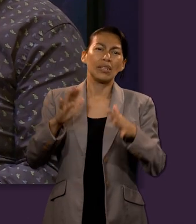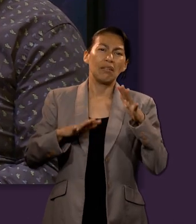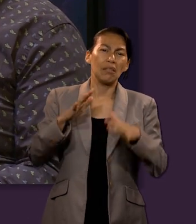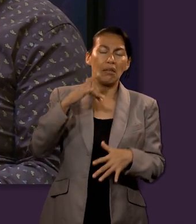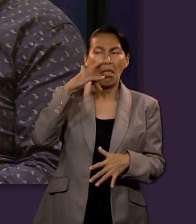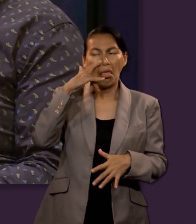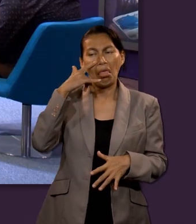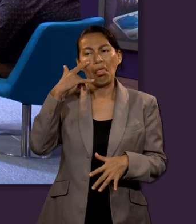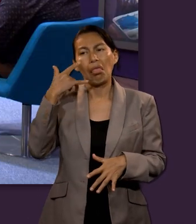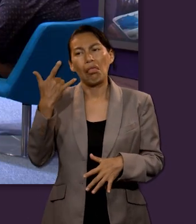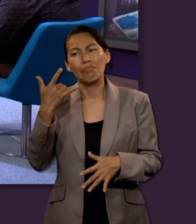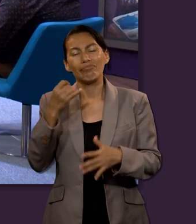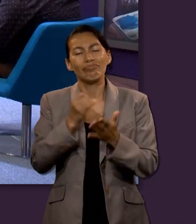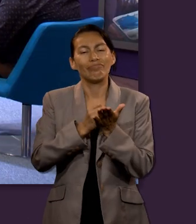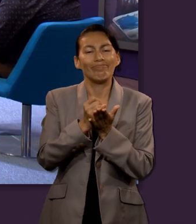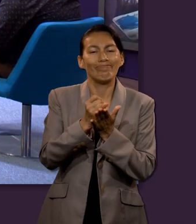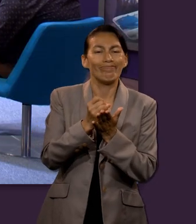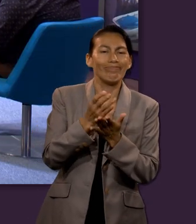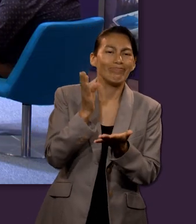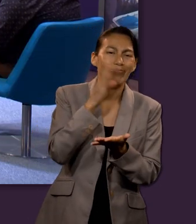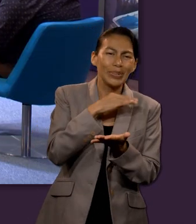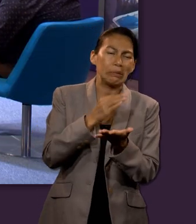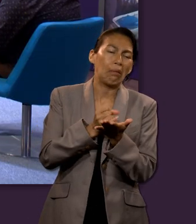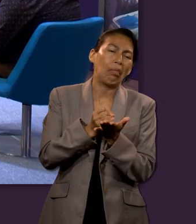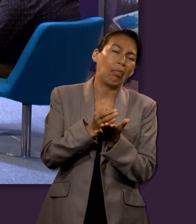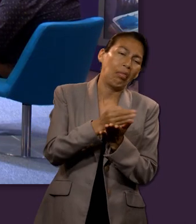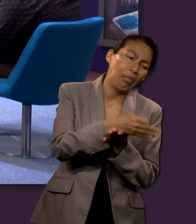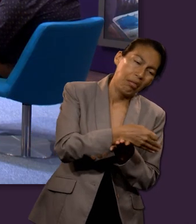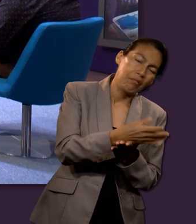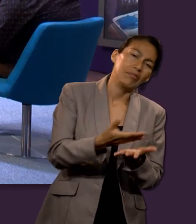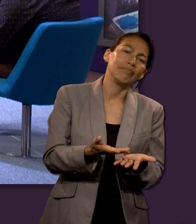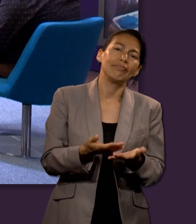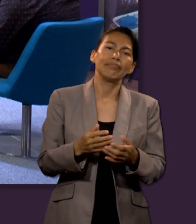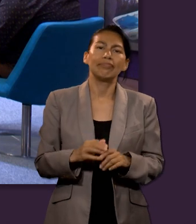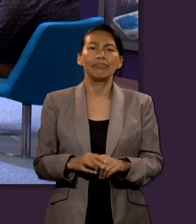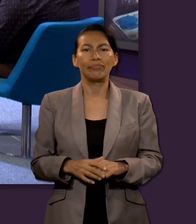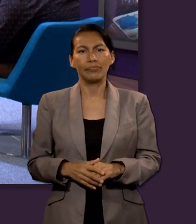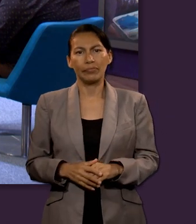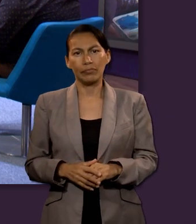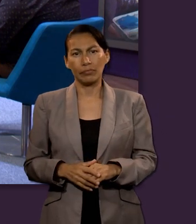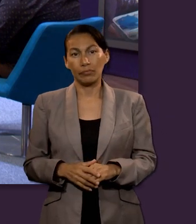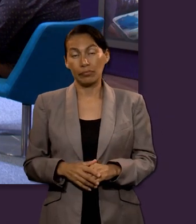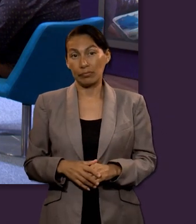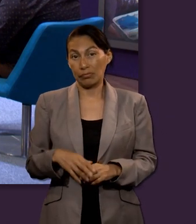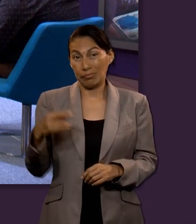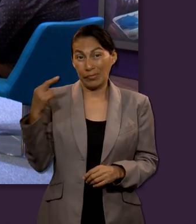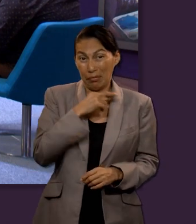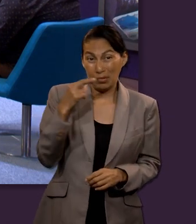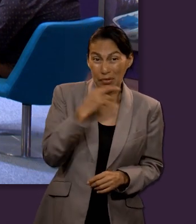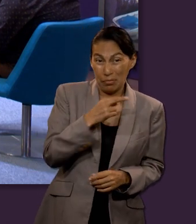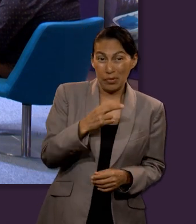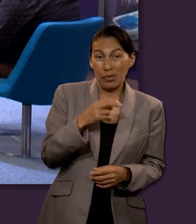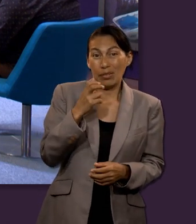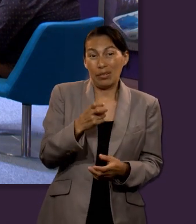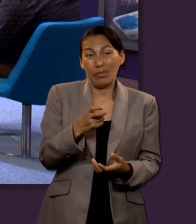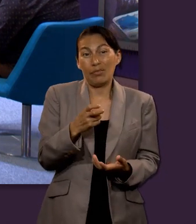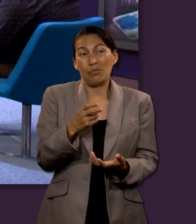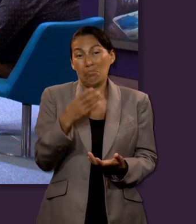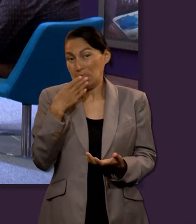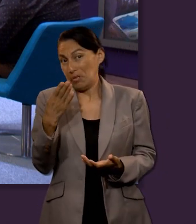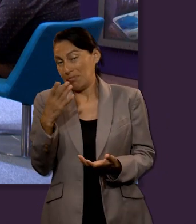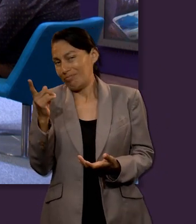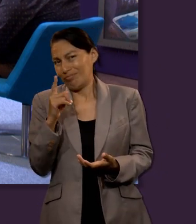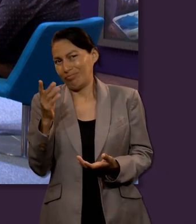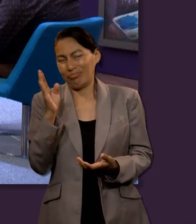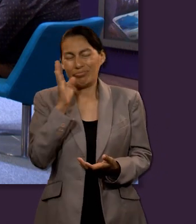puede de pronto empañar la visión no nos puede hacer tomar cosas el perdón tomar decisiones que sean apresuradas y que tengan un